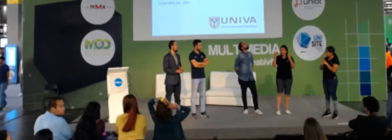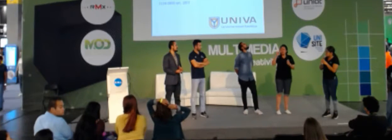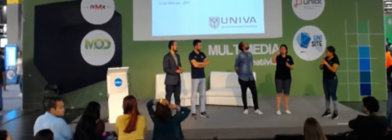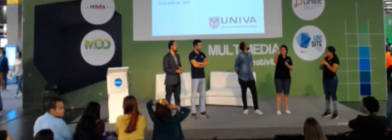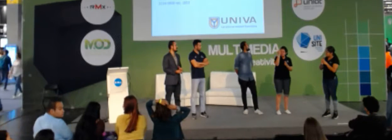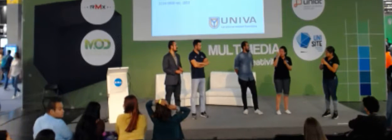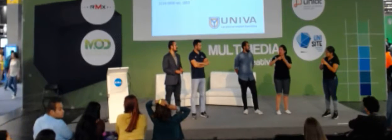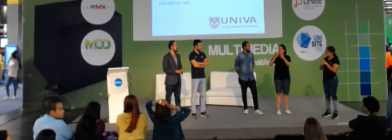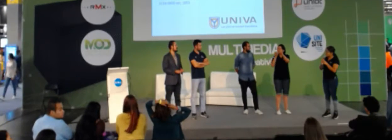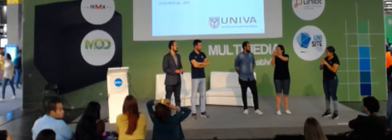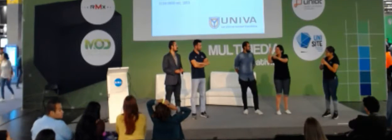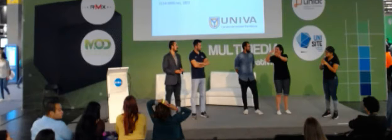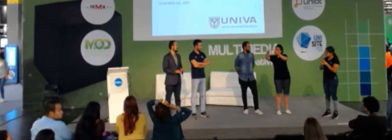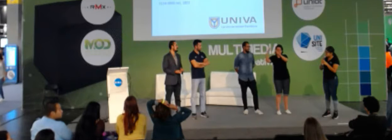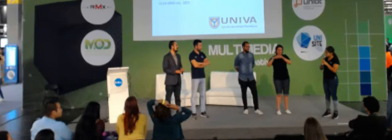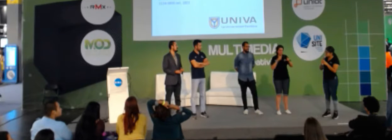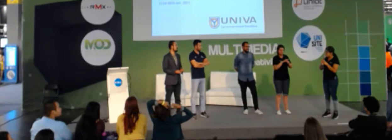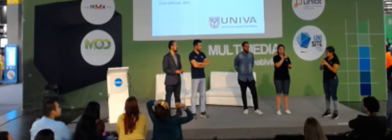colaboración. Qué bueno que